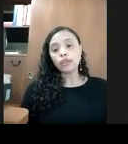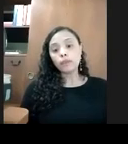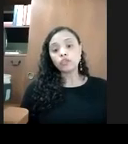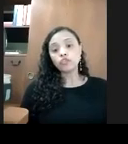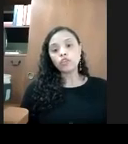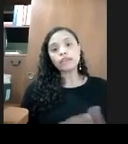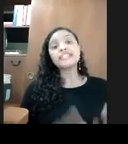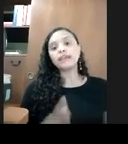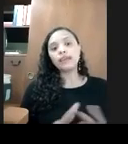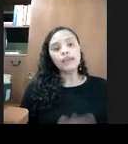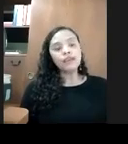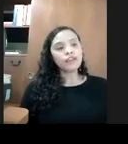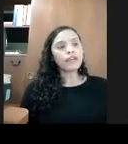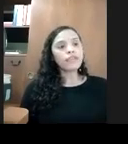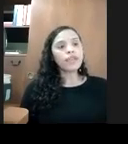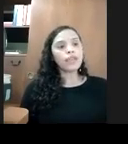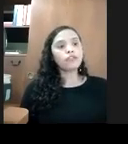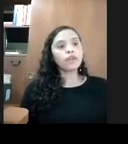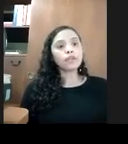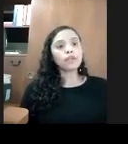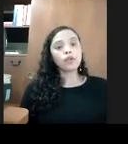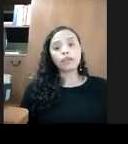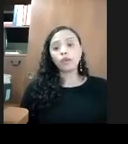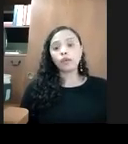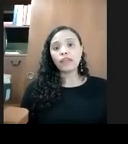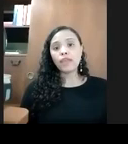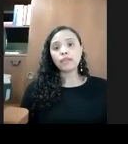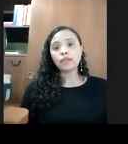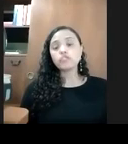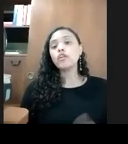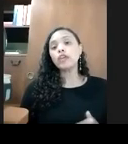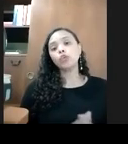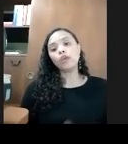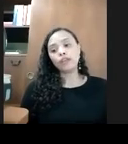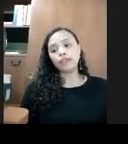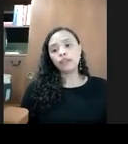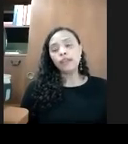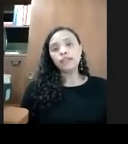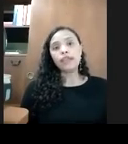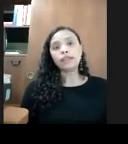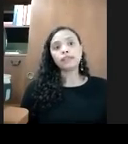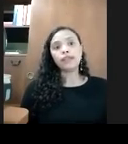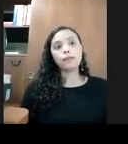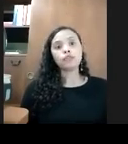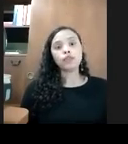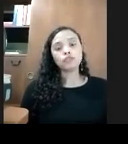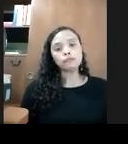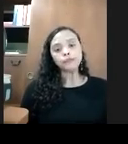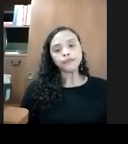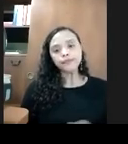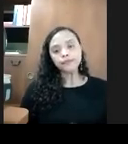a disposición, y está Yaniré Fernández, que fue nuestra coordinadora de investigación y estuvo al frente de este